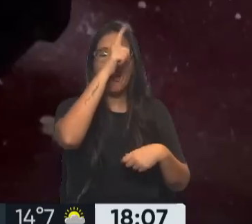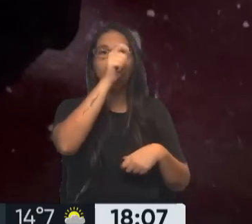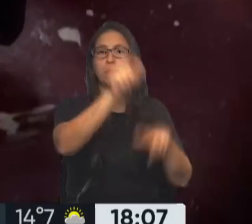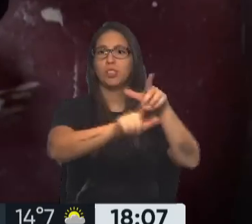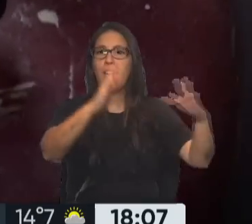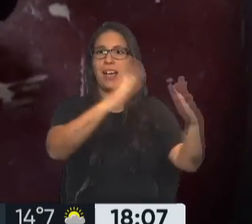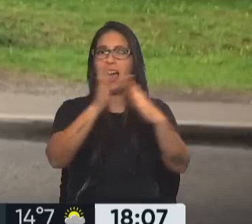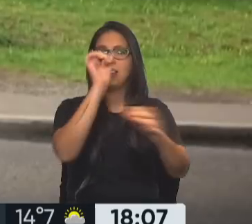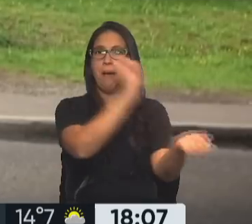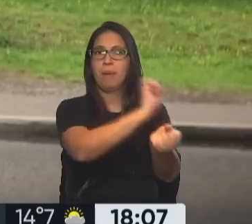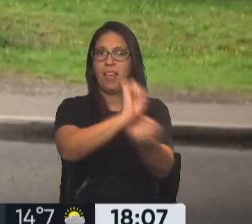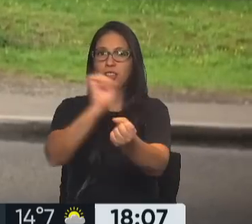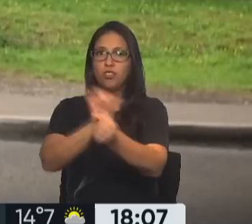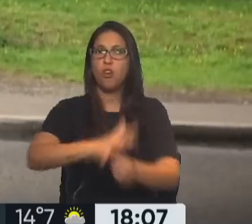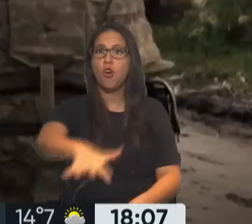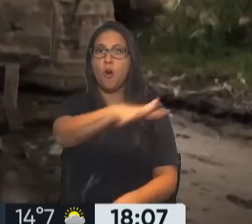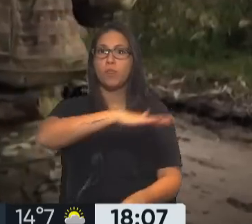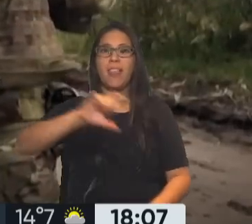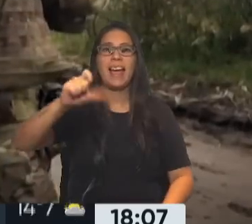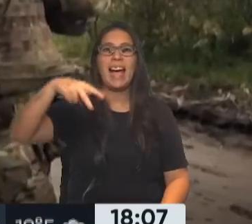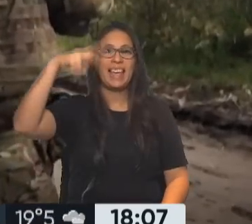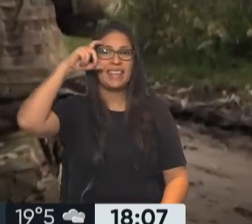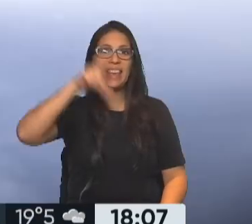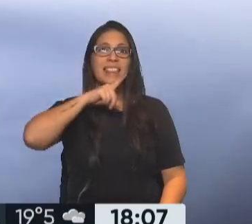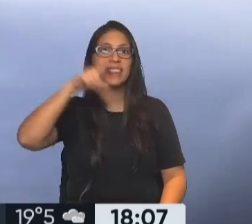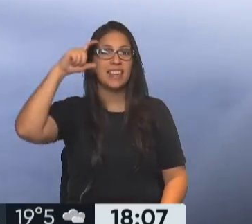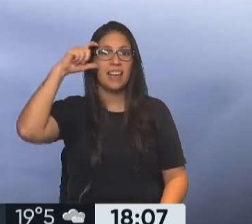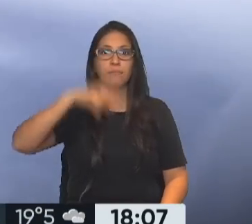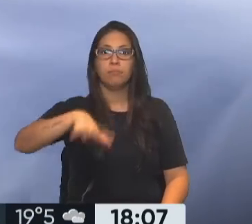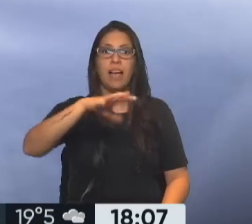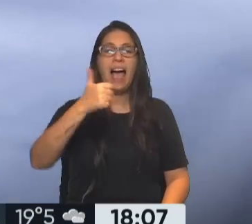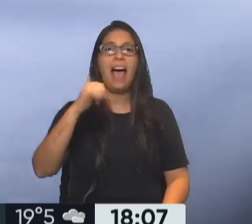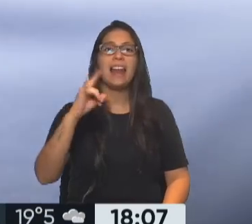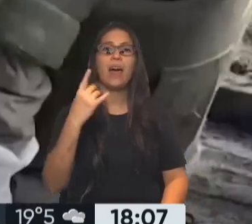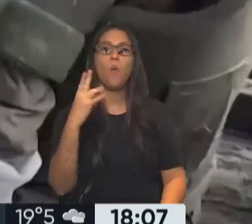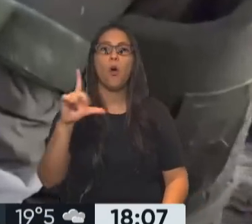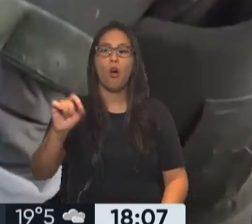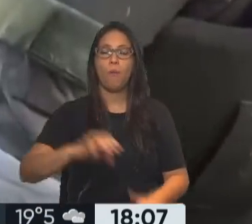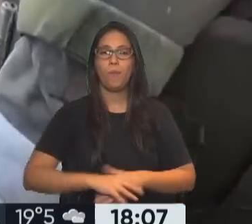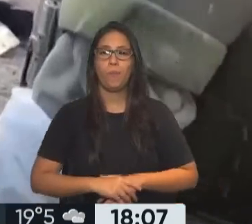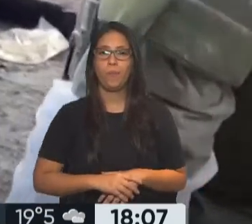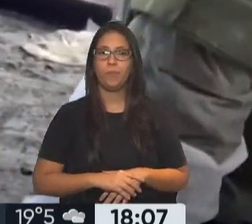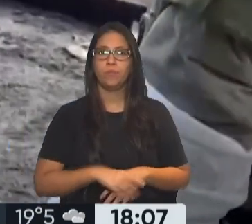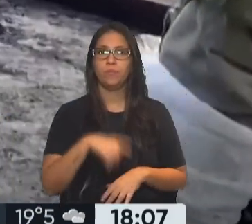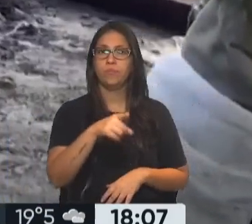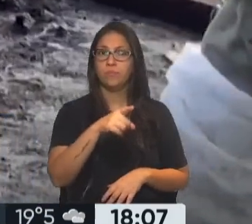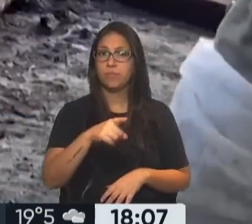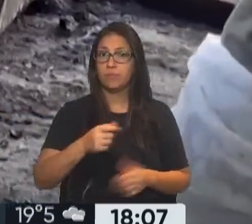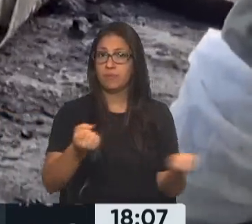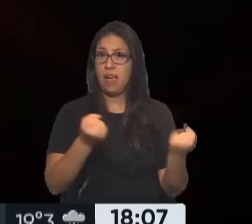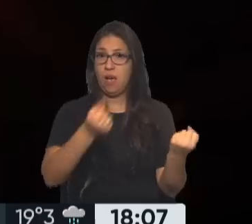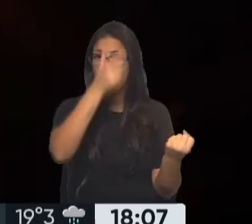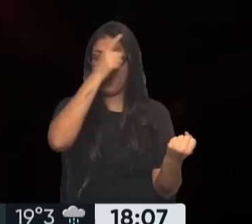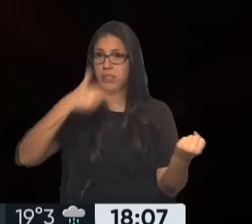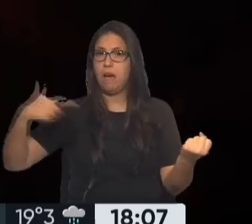arresto domiciliario en la comunidad de Cañete, provincia de Arauco. ¡Viva Chile! Tras disparar contra la patrulla policial y matar a